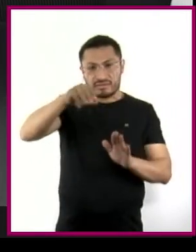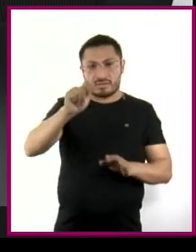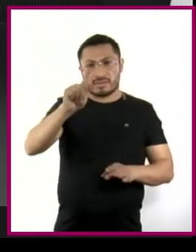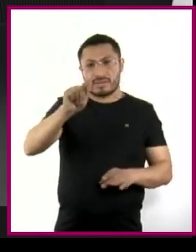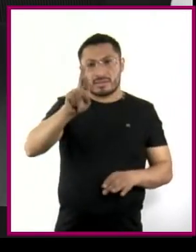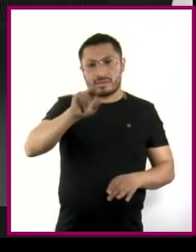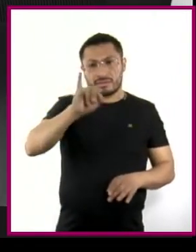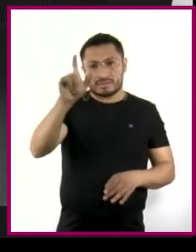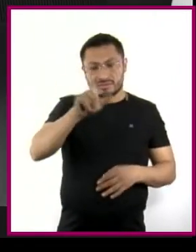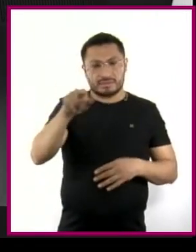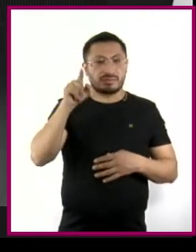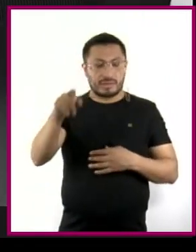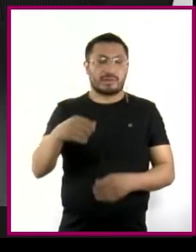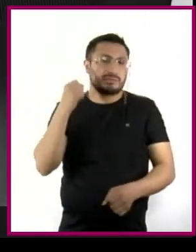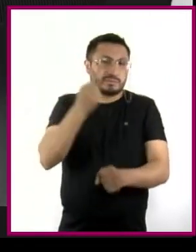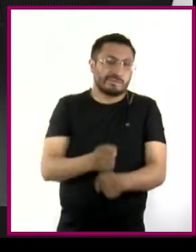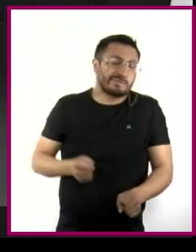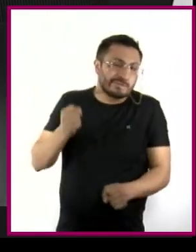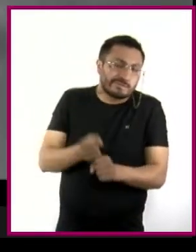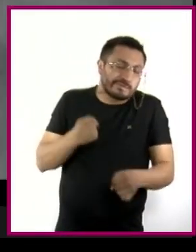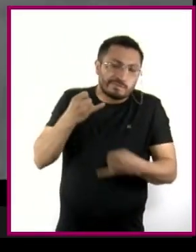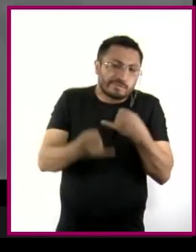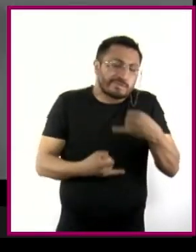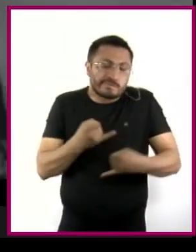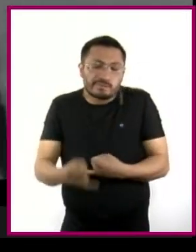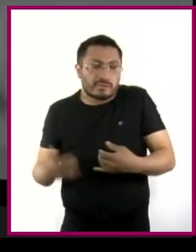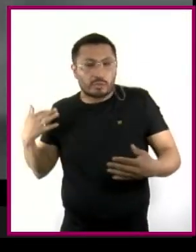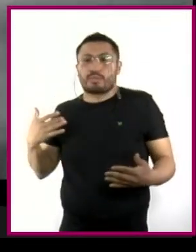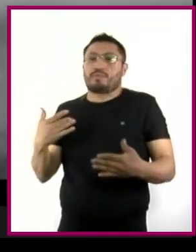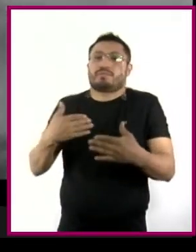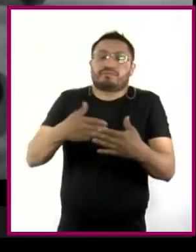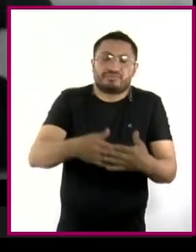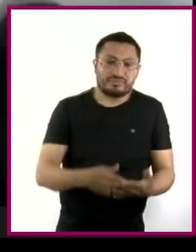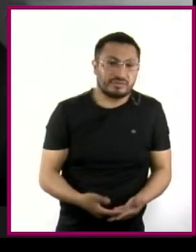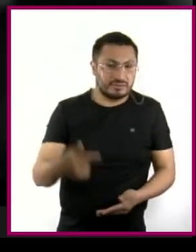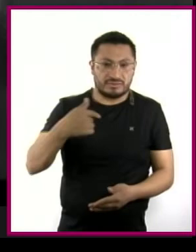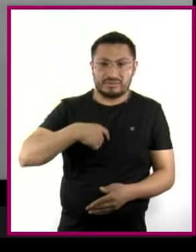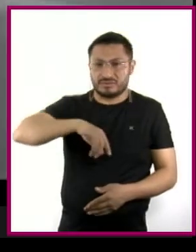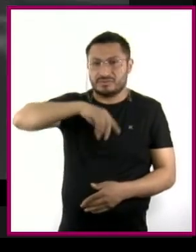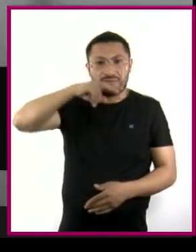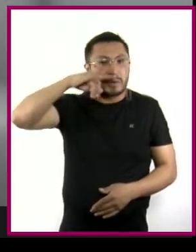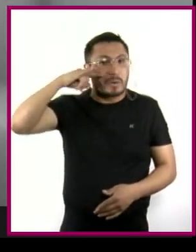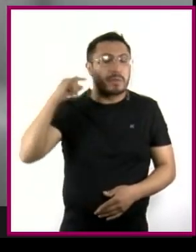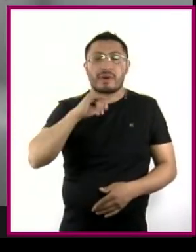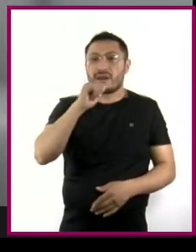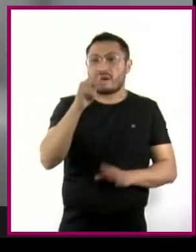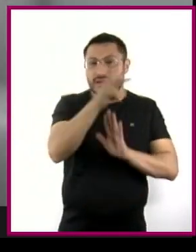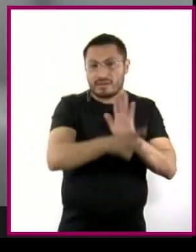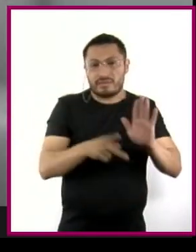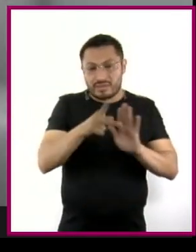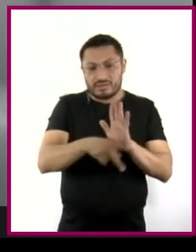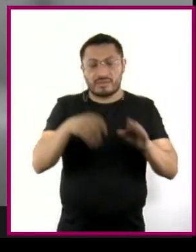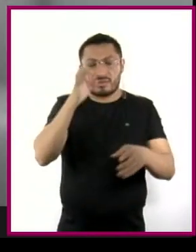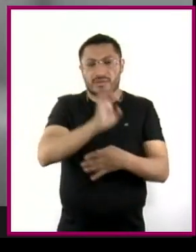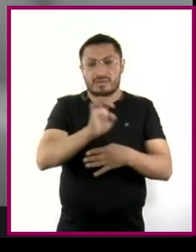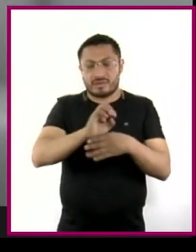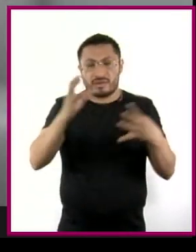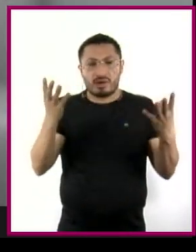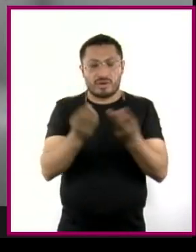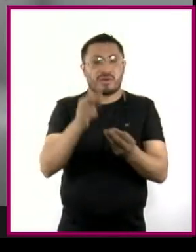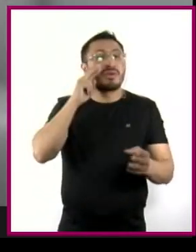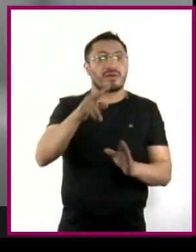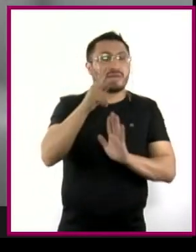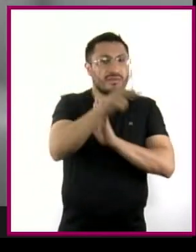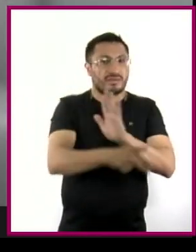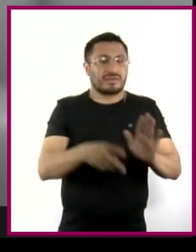obsesión por el videojuego que llevaba varios días jugando. Yo no había visto la película, así que la vimos y esto nos puso a